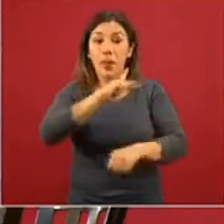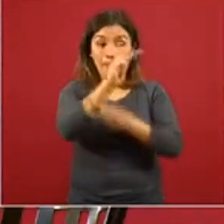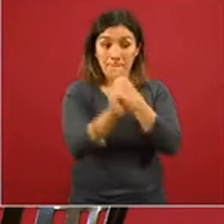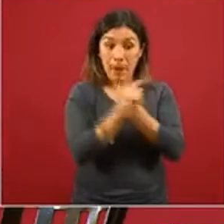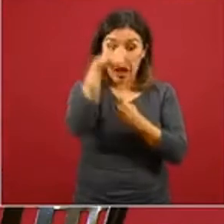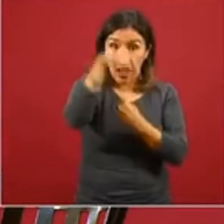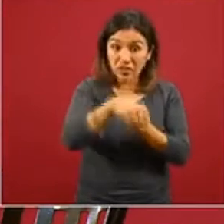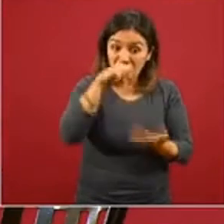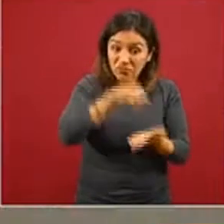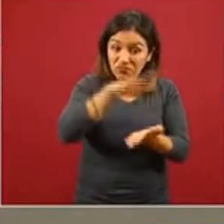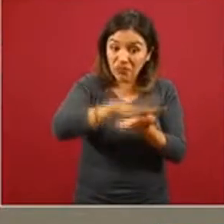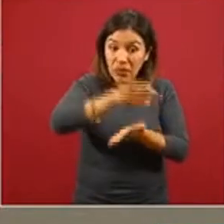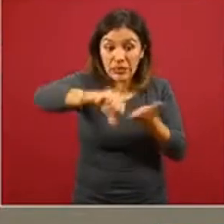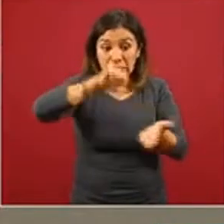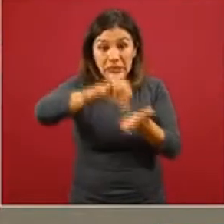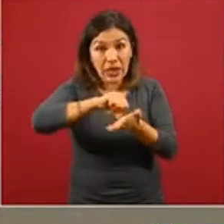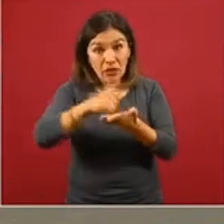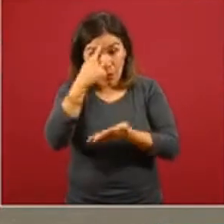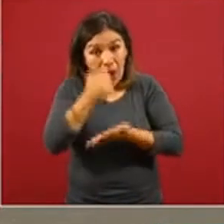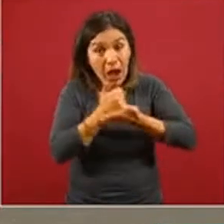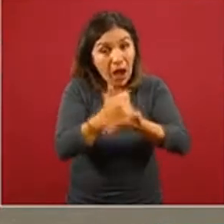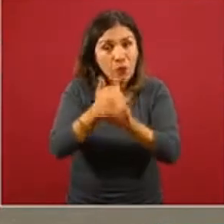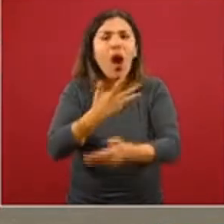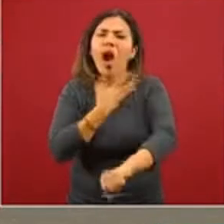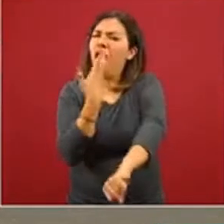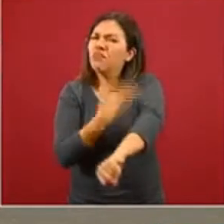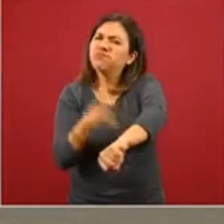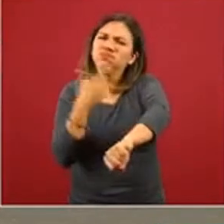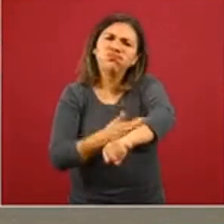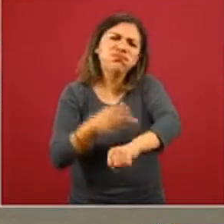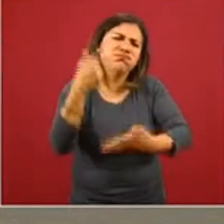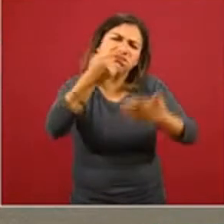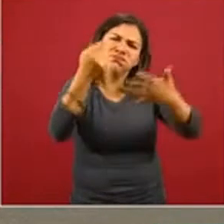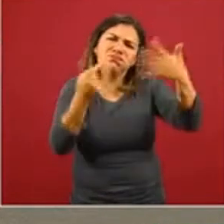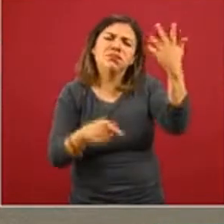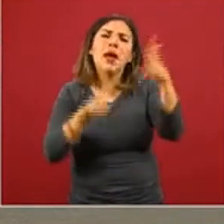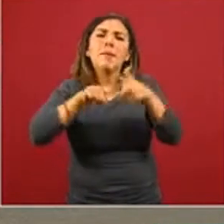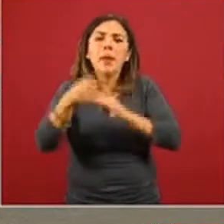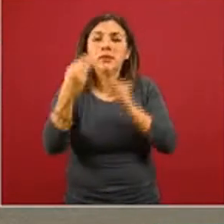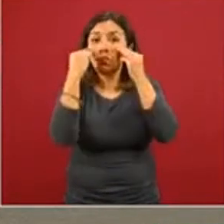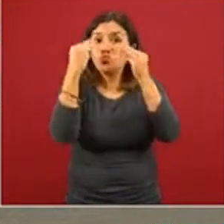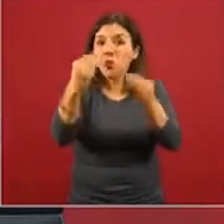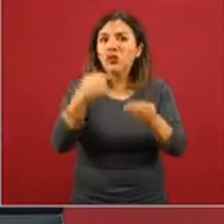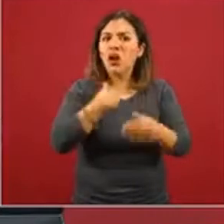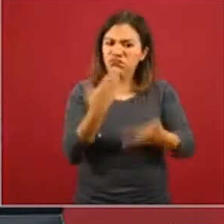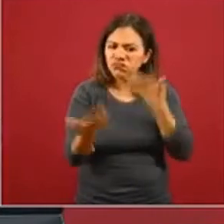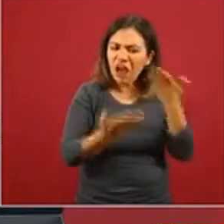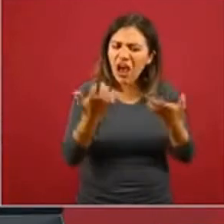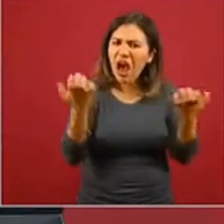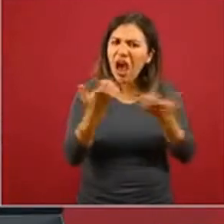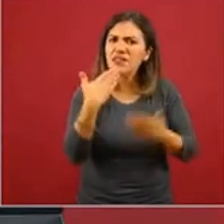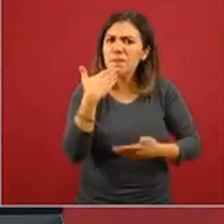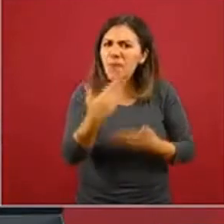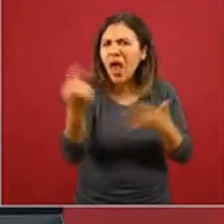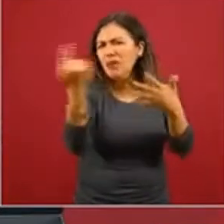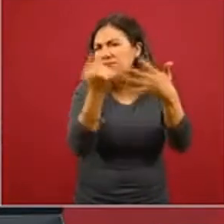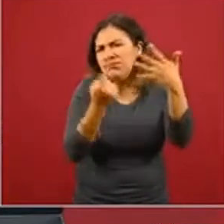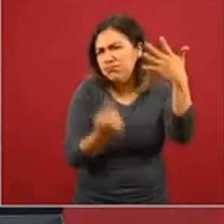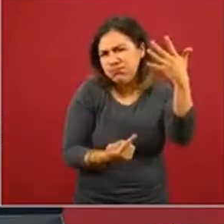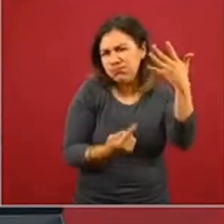país registre centros colaboradores, hay todo un trámite, todo un proceso que empieza por la demostración de competencias técnicas